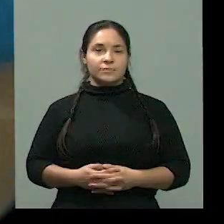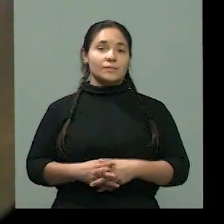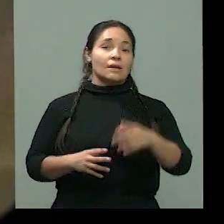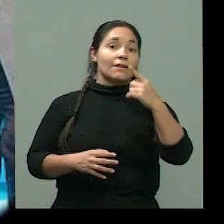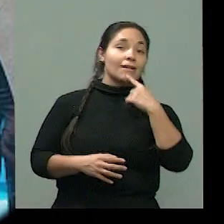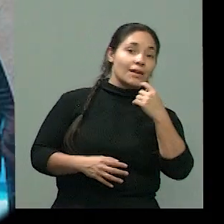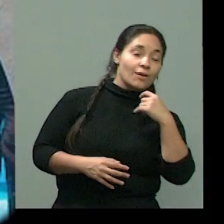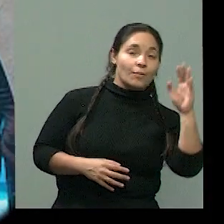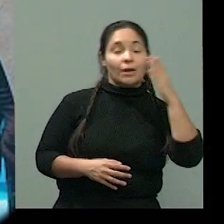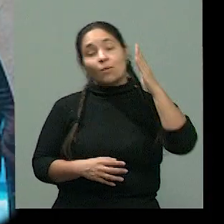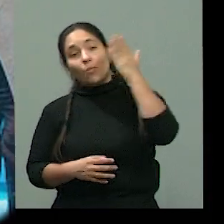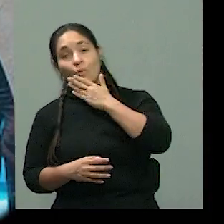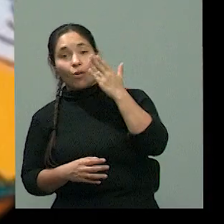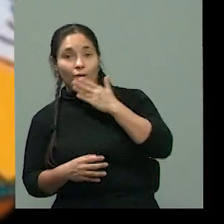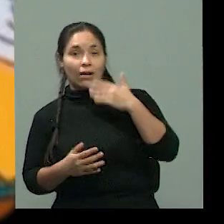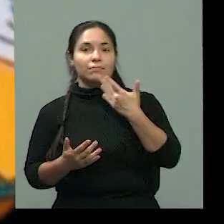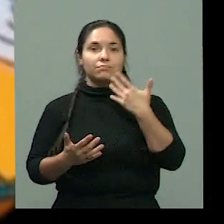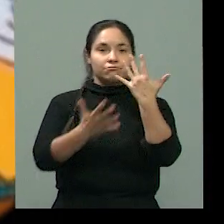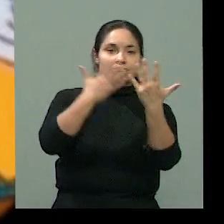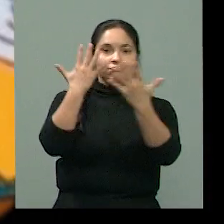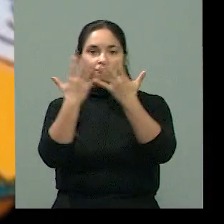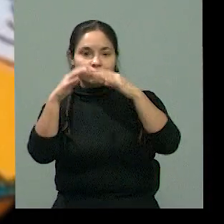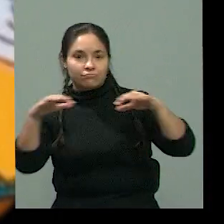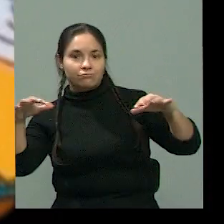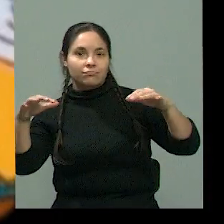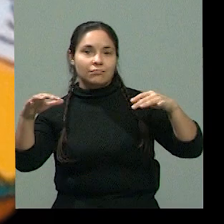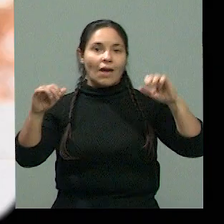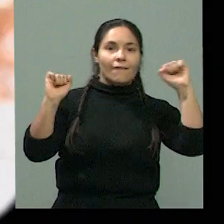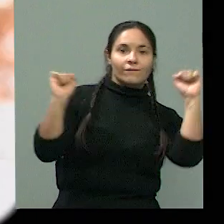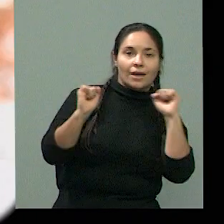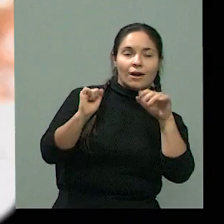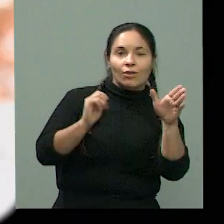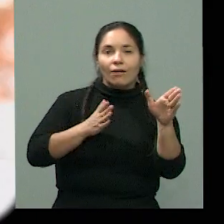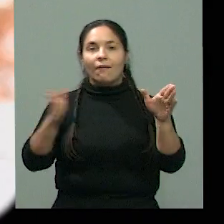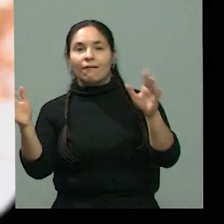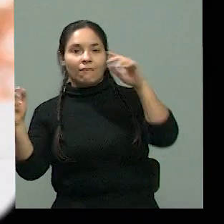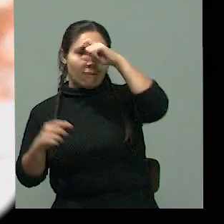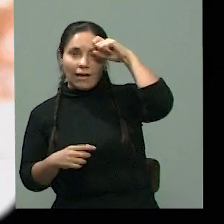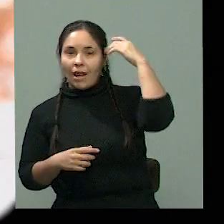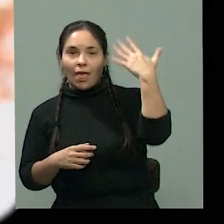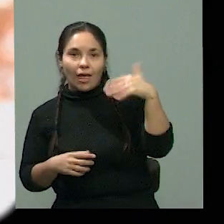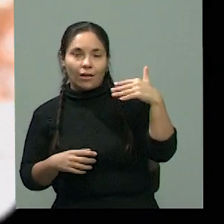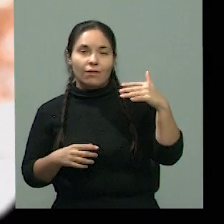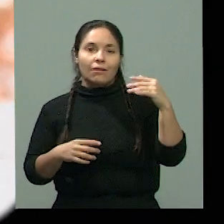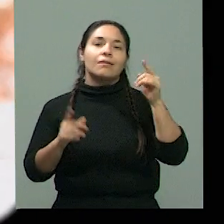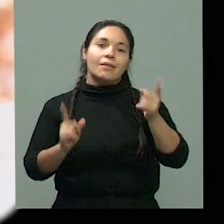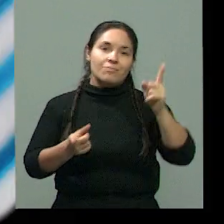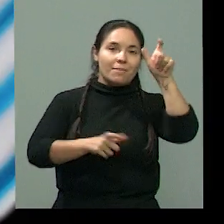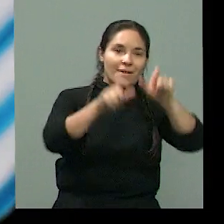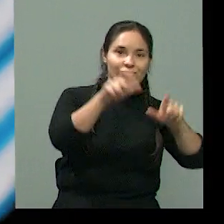River y Boca, izquierda y derecha, team invierno o verano, incluso casados contra solteros.